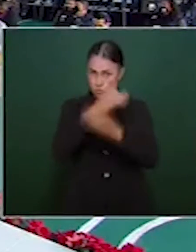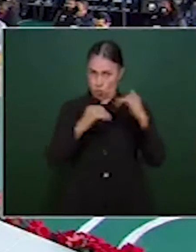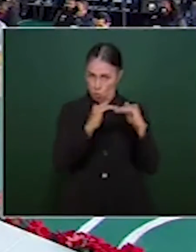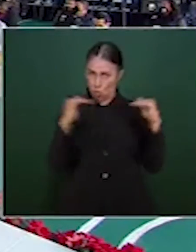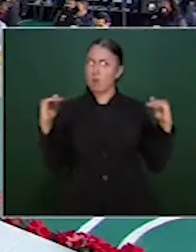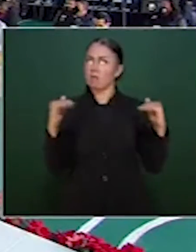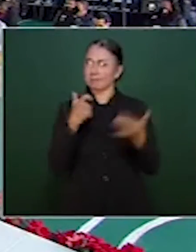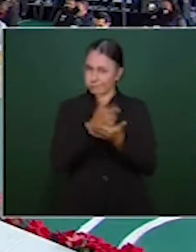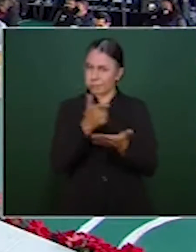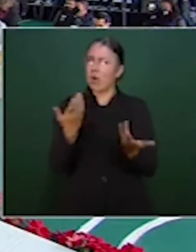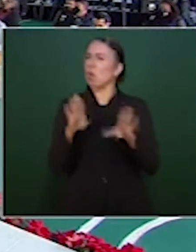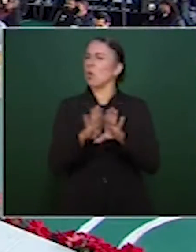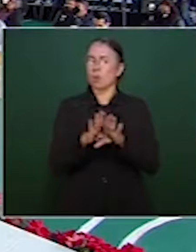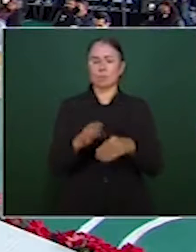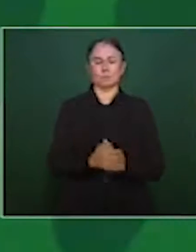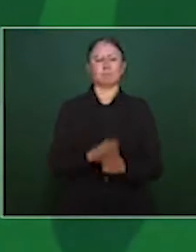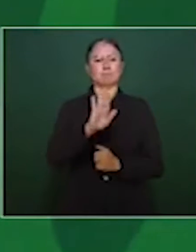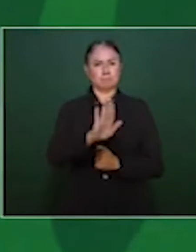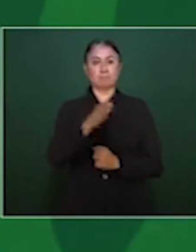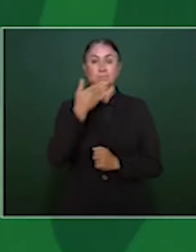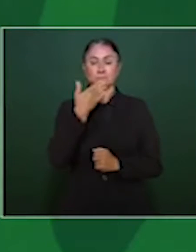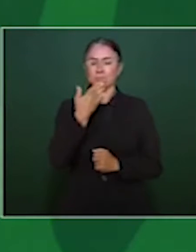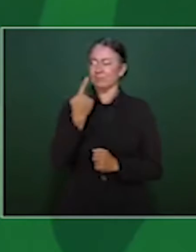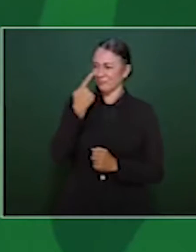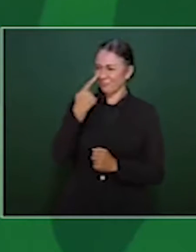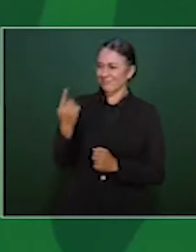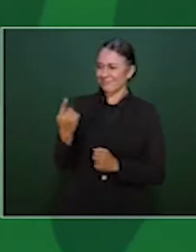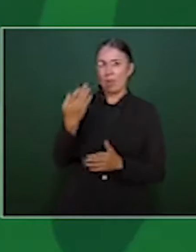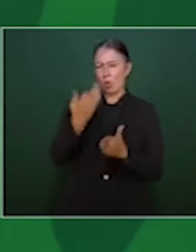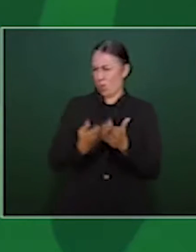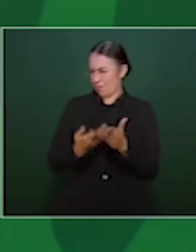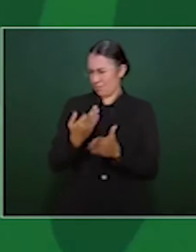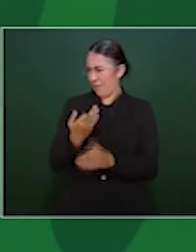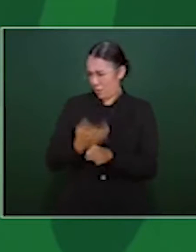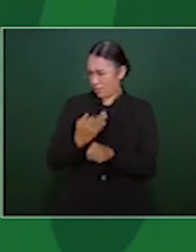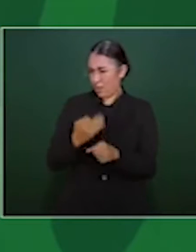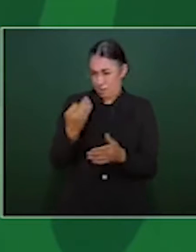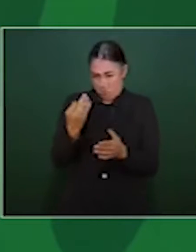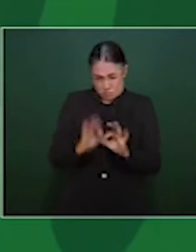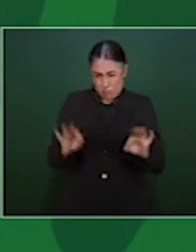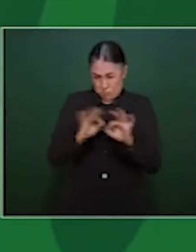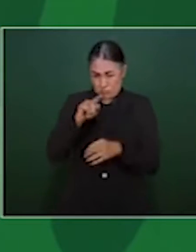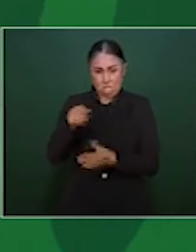De entrada, comentarle a todos los trabajadores de salud que no hay despidos para